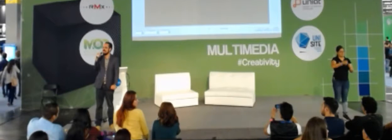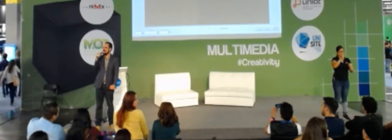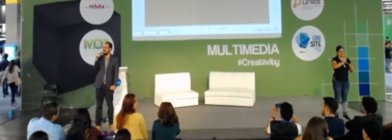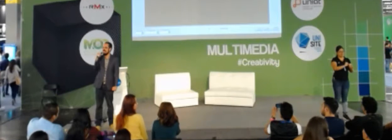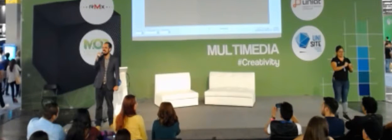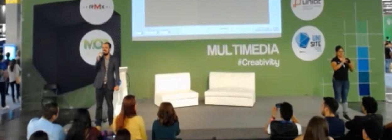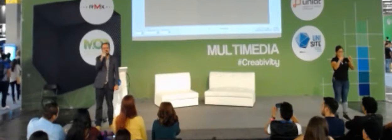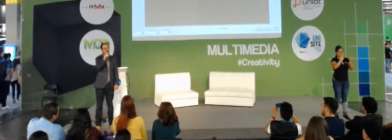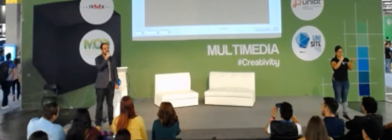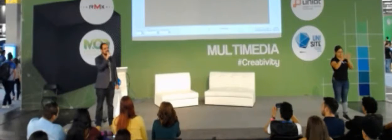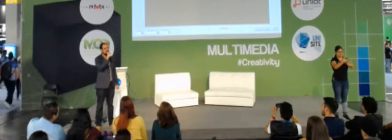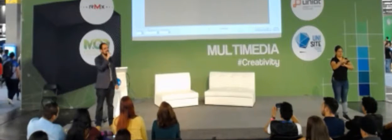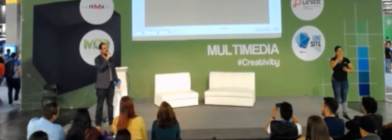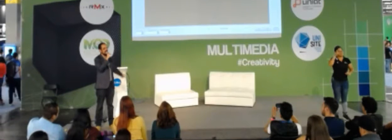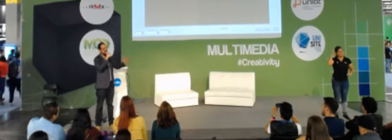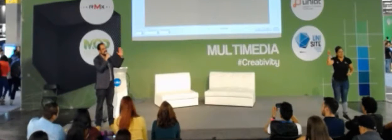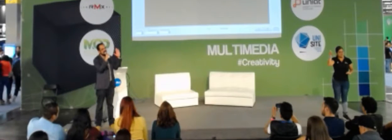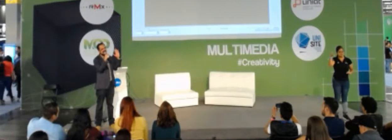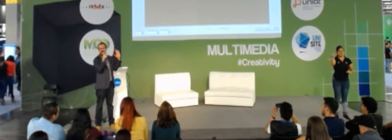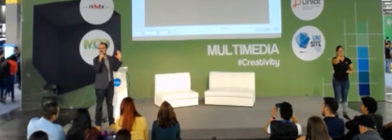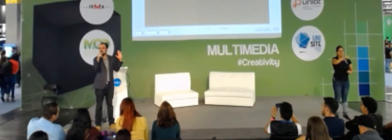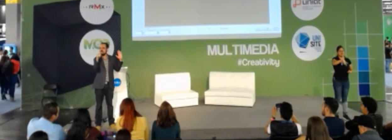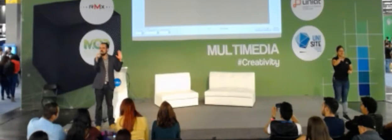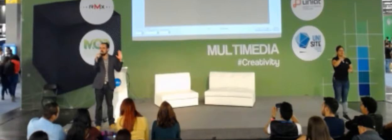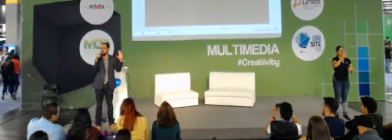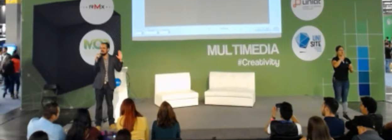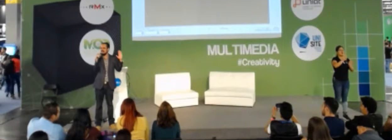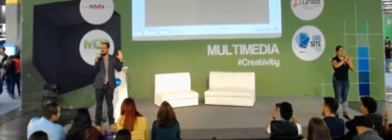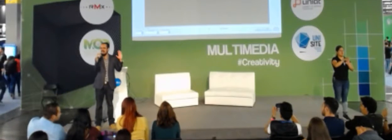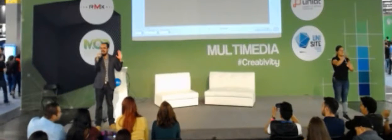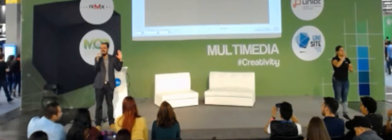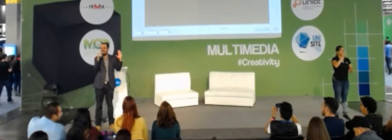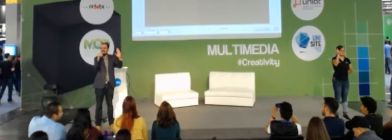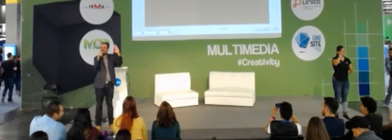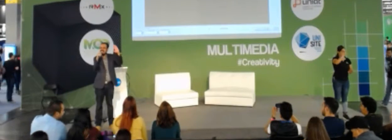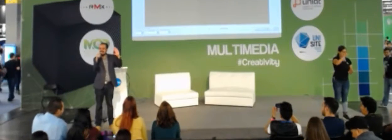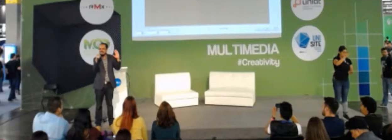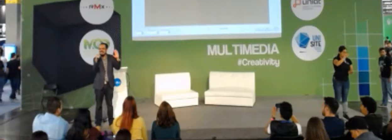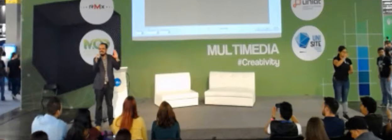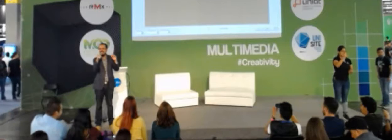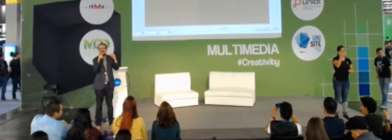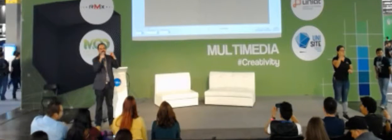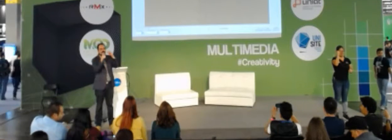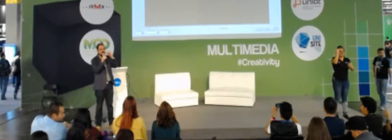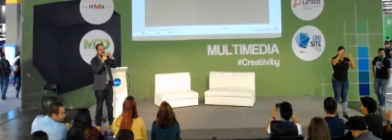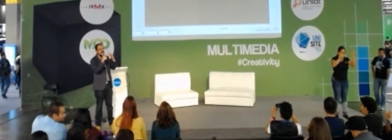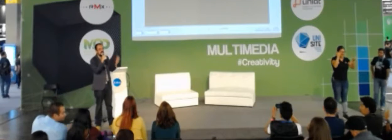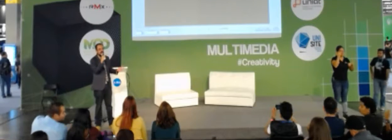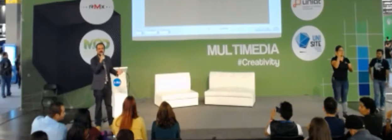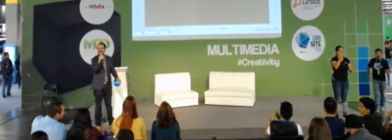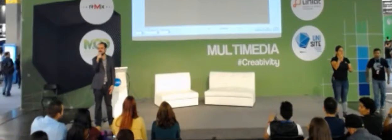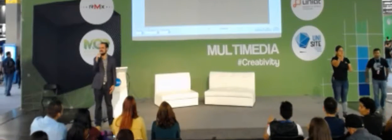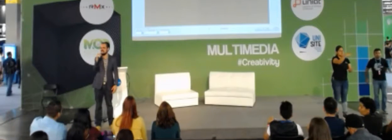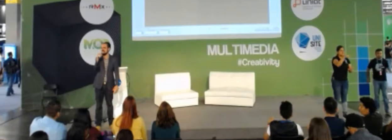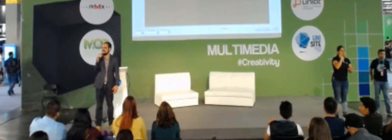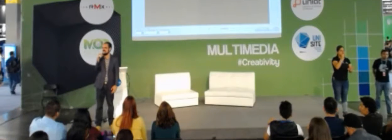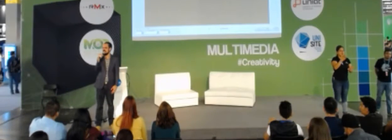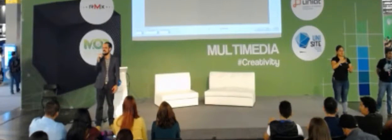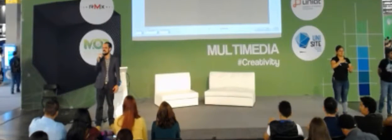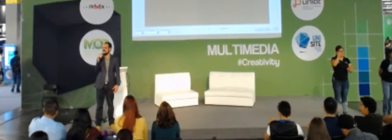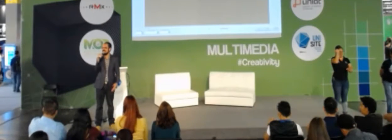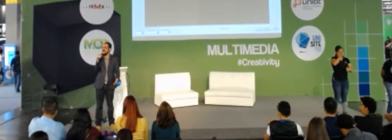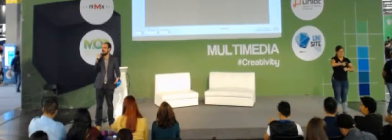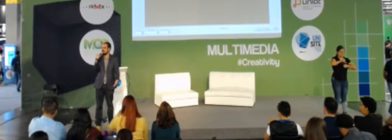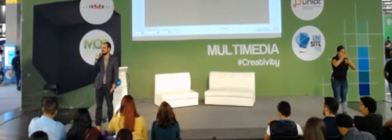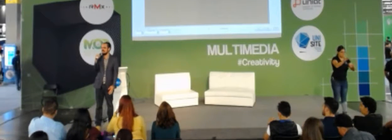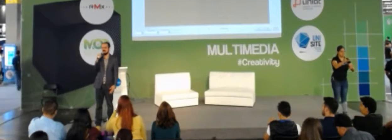Sorda. Este proyecto para que desde las telecomunicaciones y desde las ideas y desde la visión de los sordos